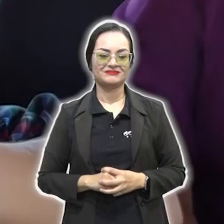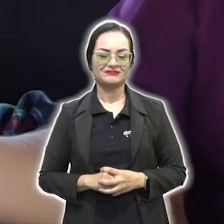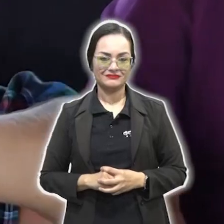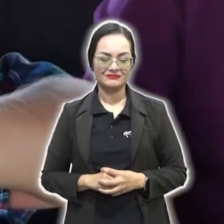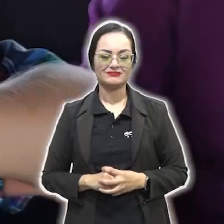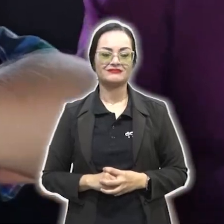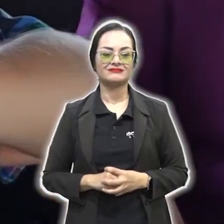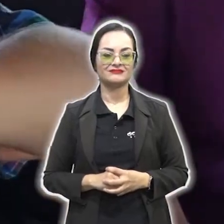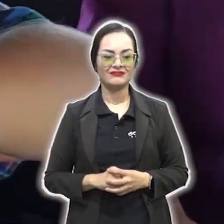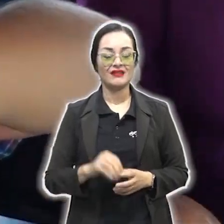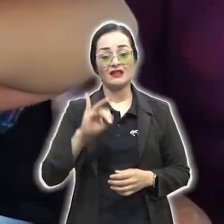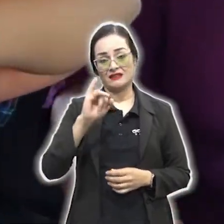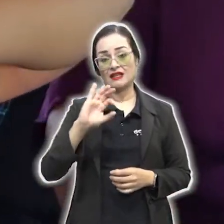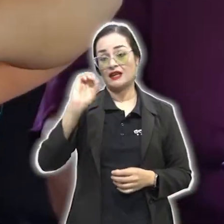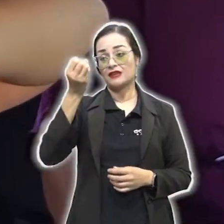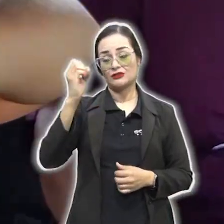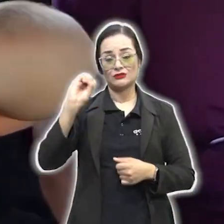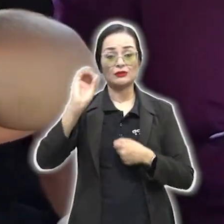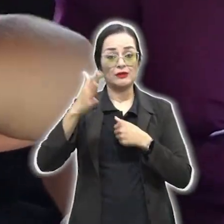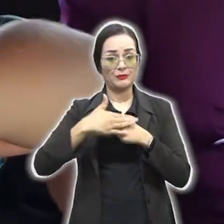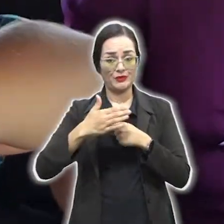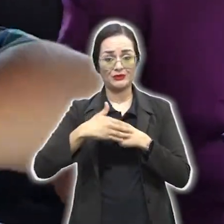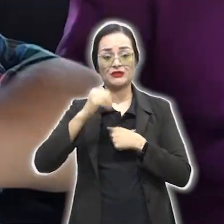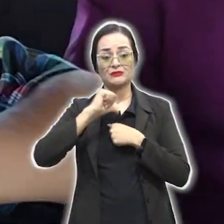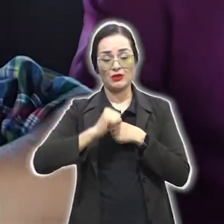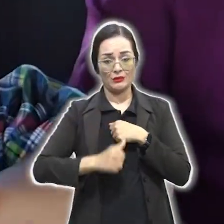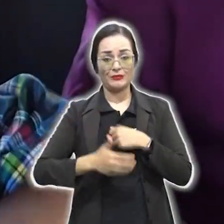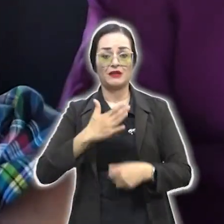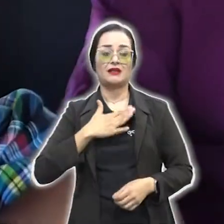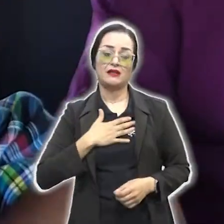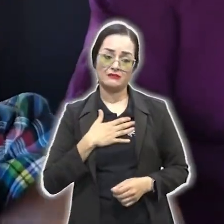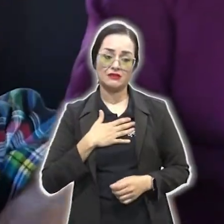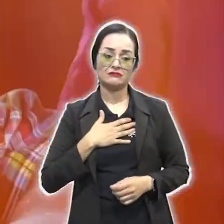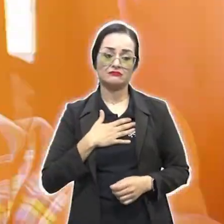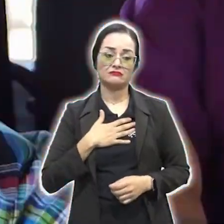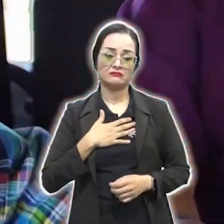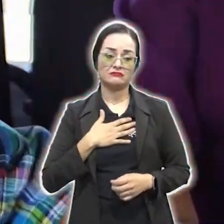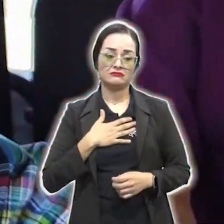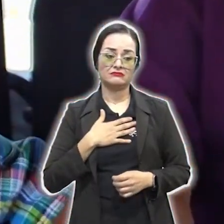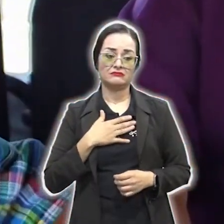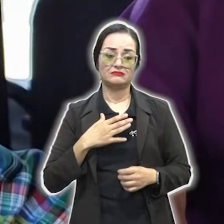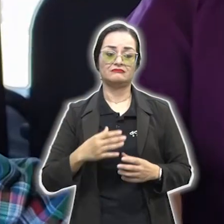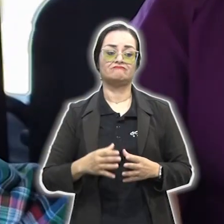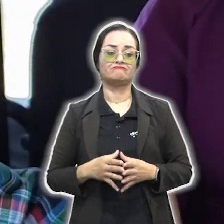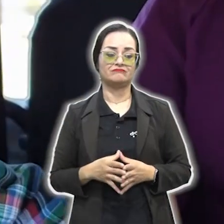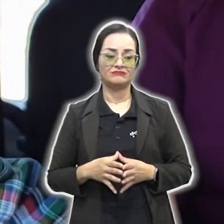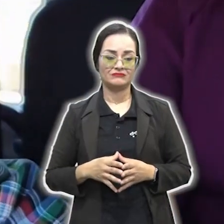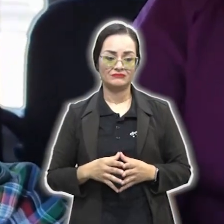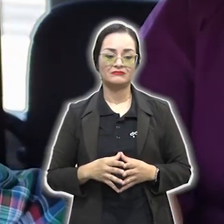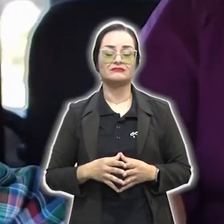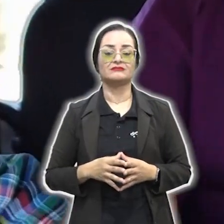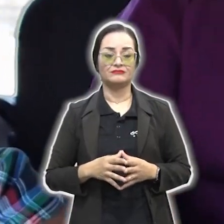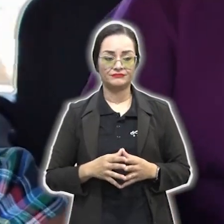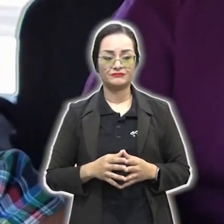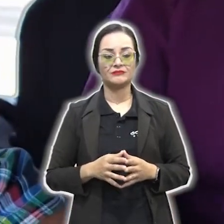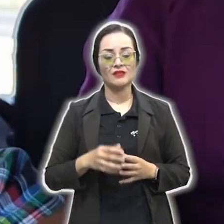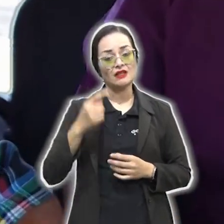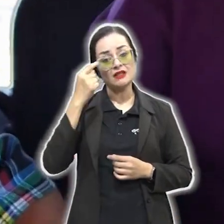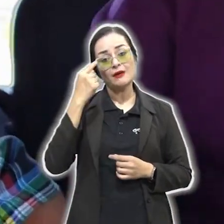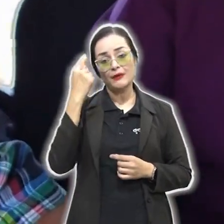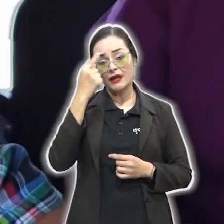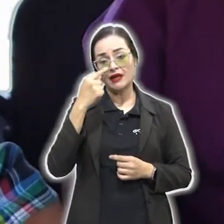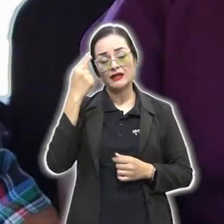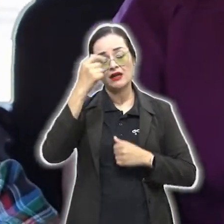Porque me van a operar, lo tuve. Y entonces, de los ojos. Saludos para mi tata que nos está viendo por